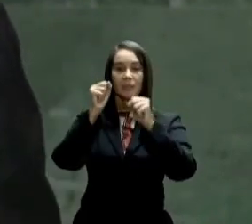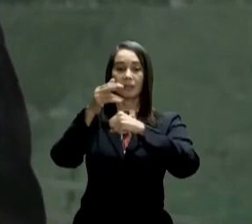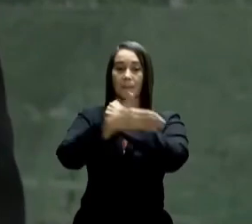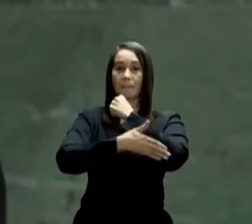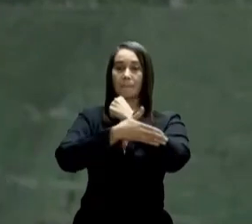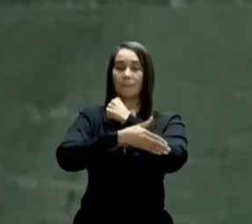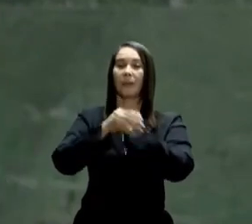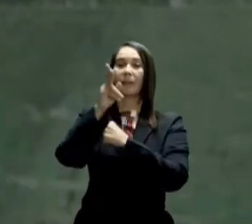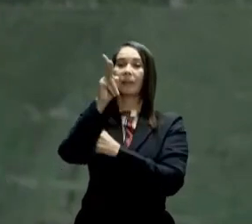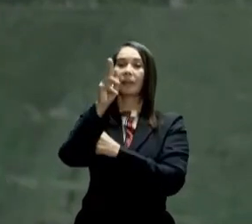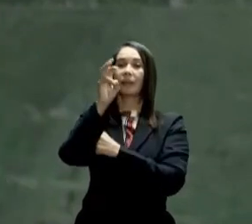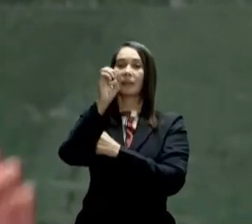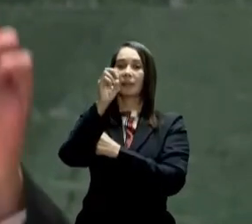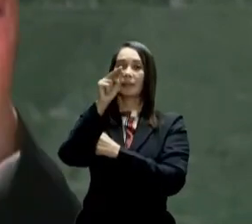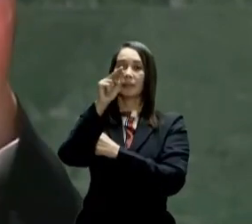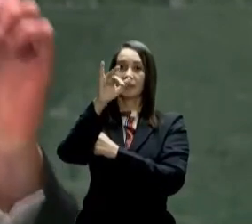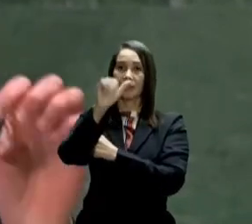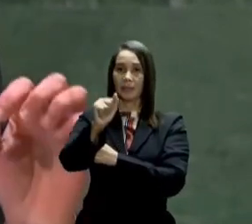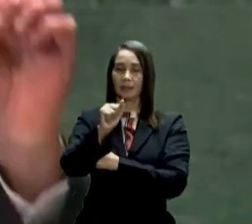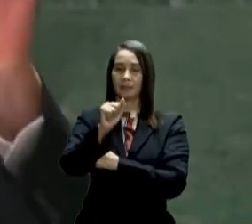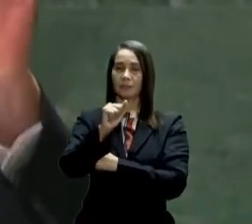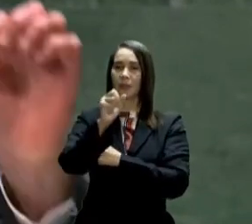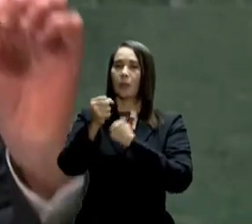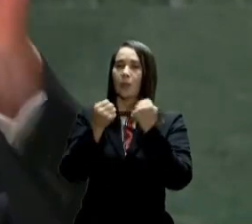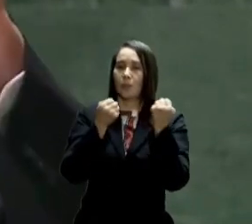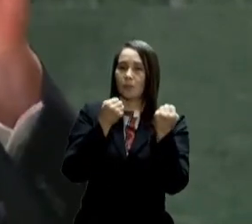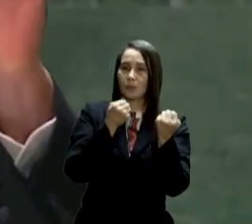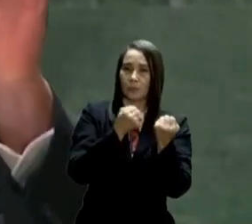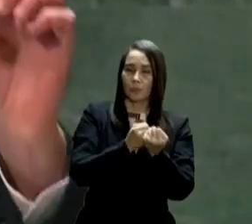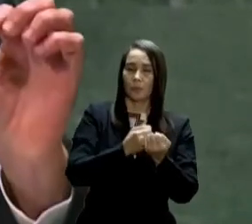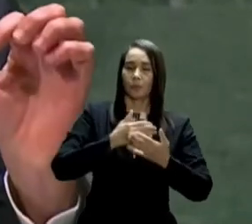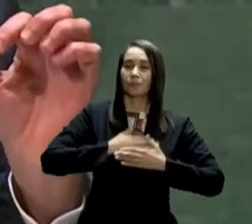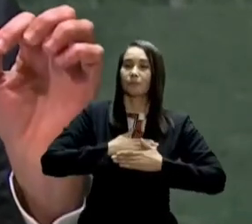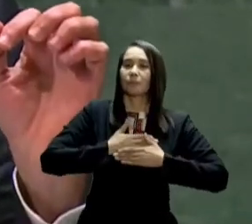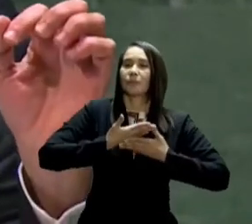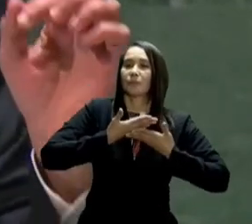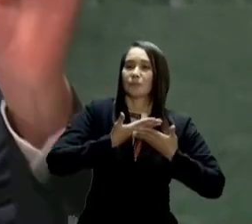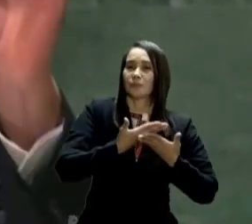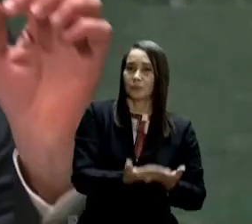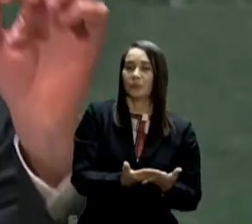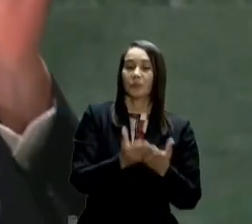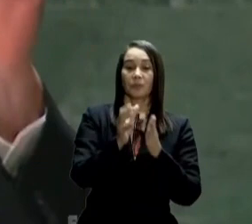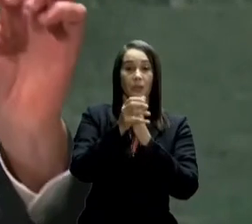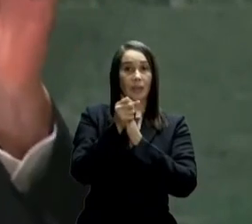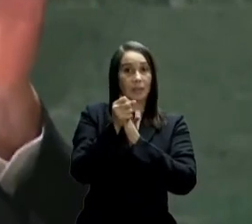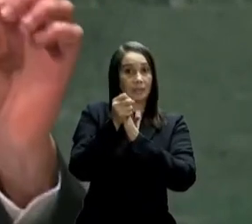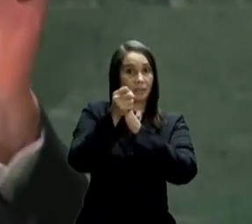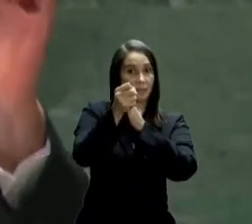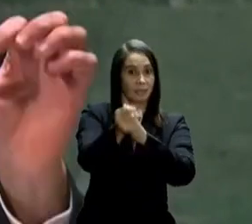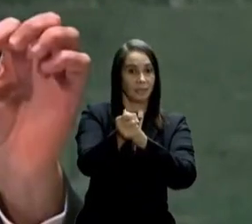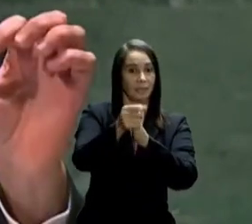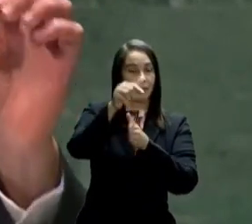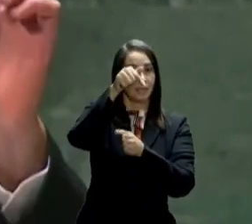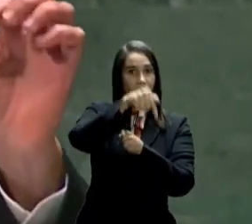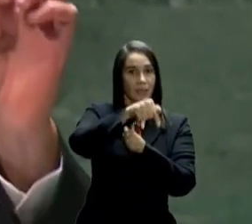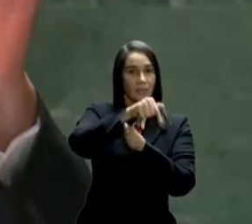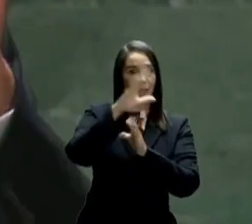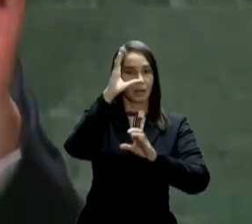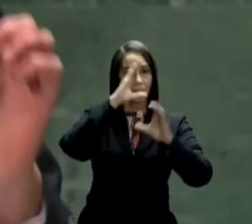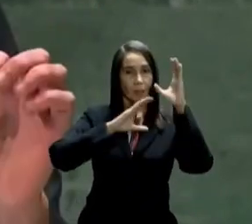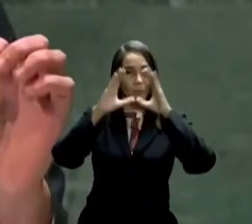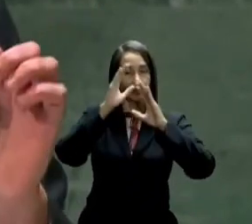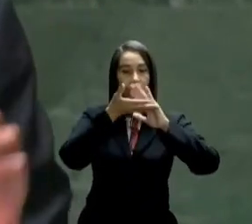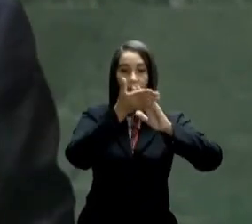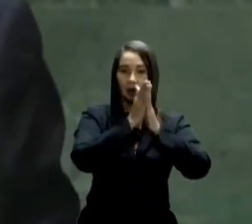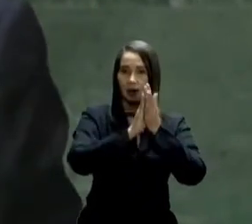Kenia, William Ruto, por su solidaria y humanitaria disposición a liderar a través de esta misión la búsqueda